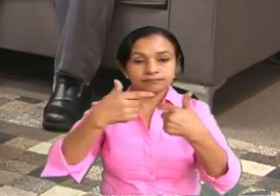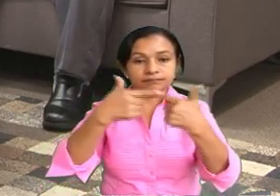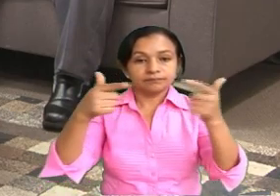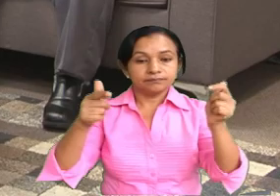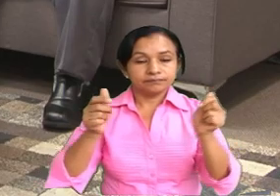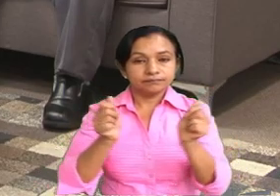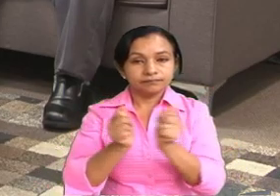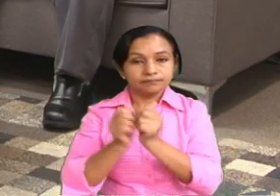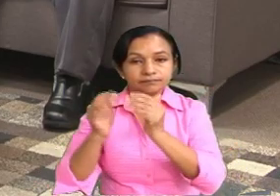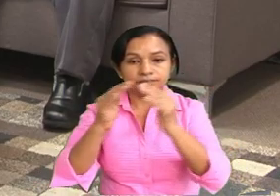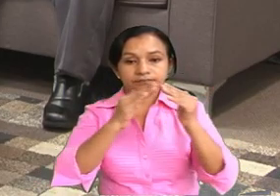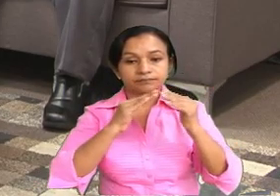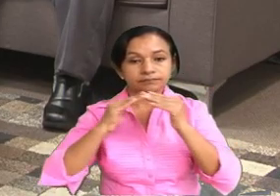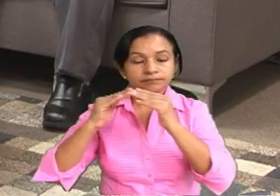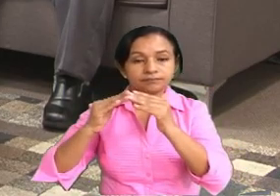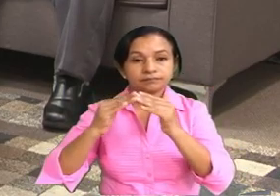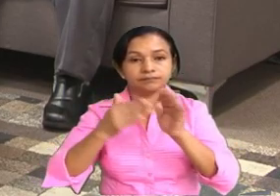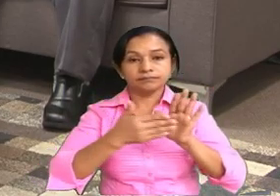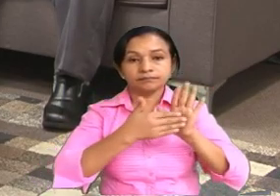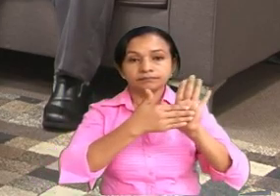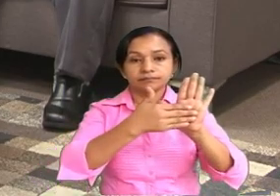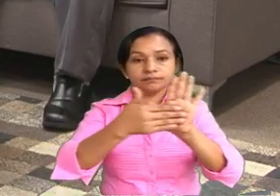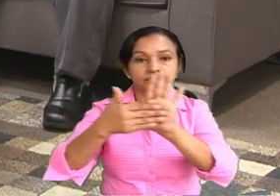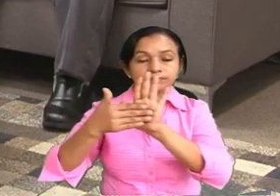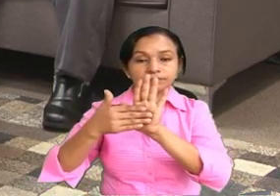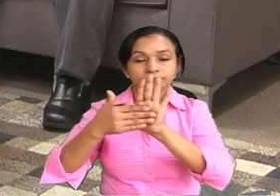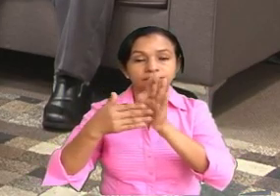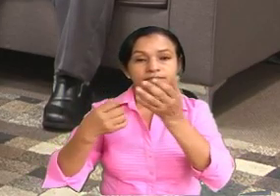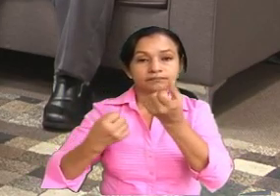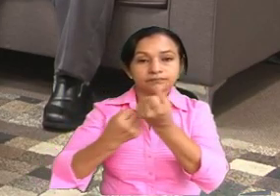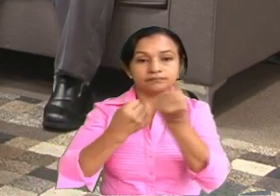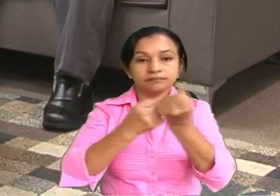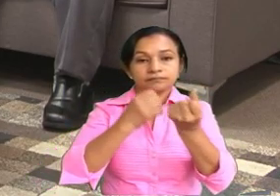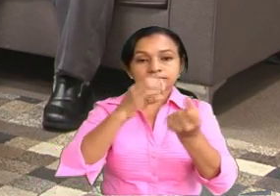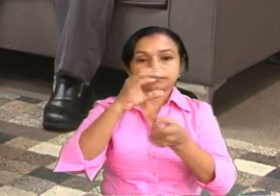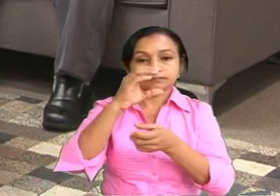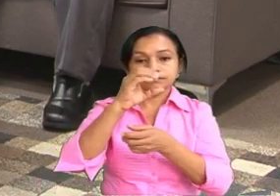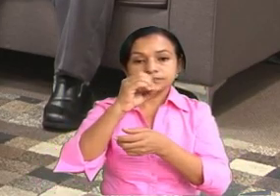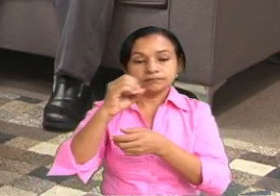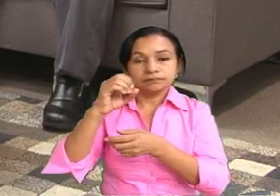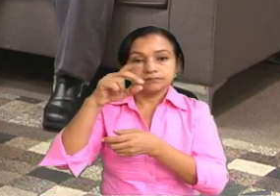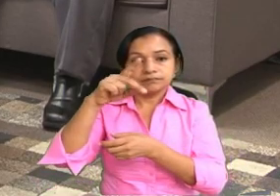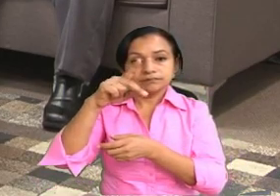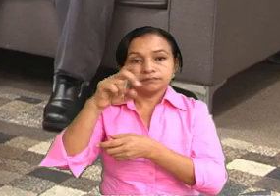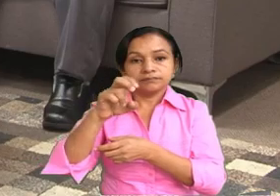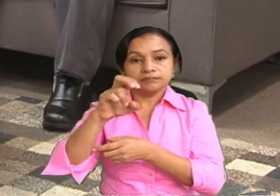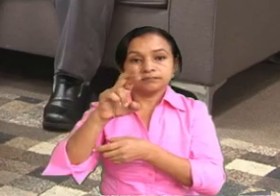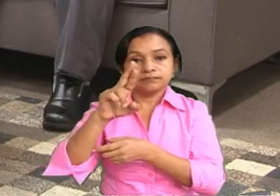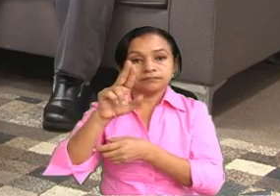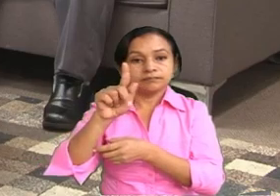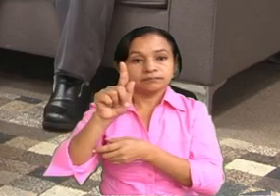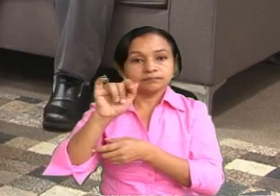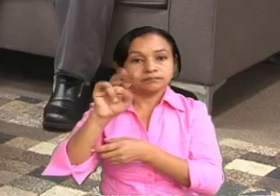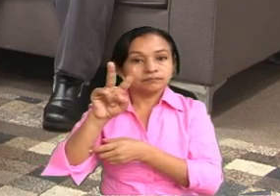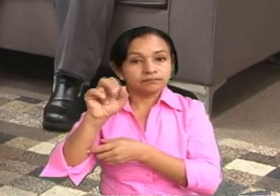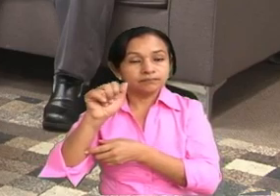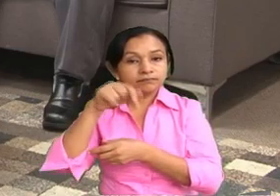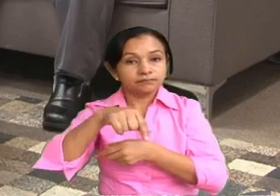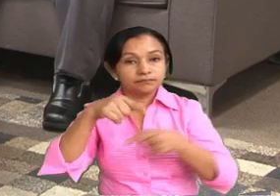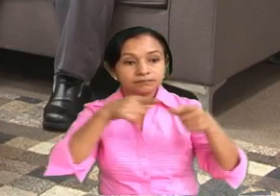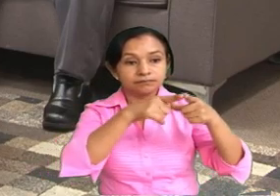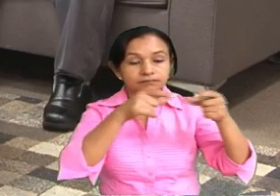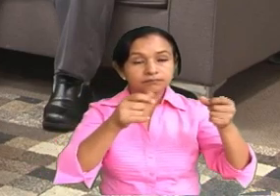una comunidad. Y el modelo, por ejemplo, cooperativo, que es un modelo de desarrollo del Pacífico